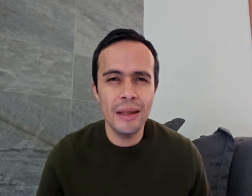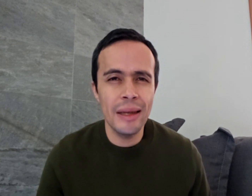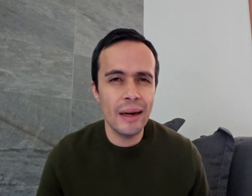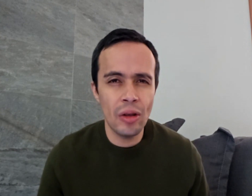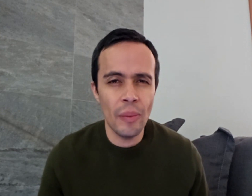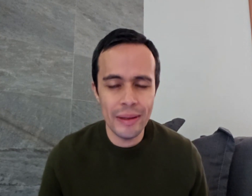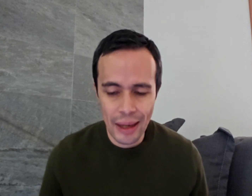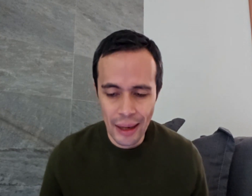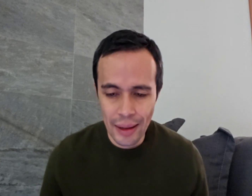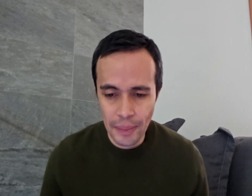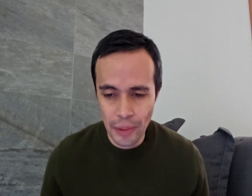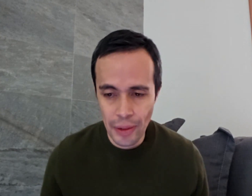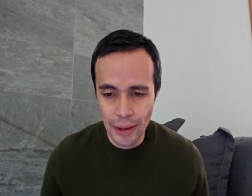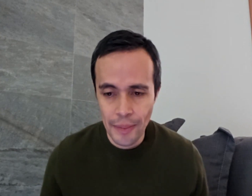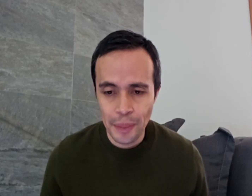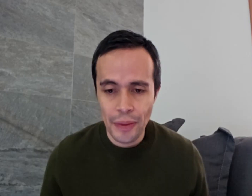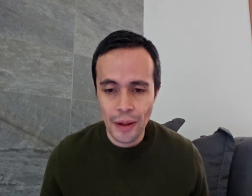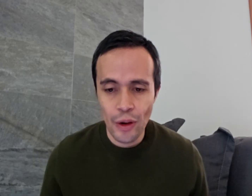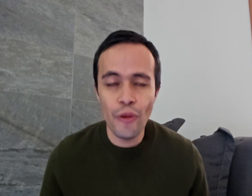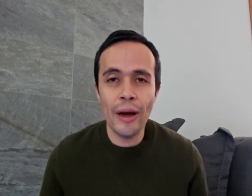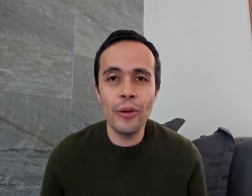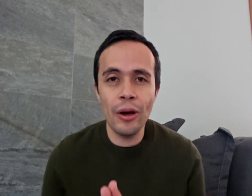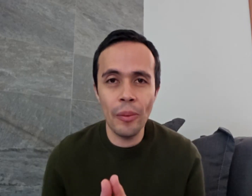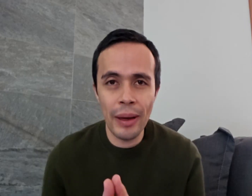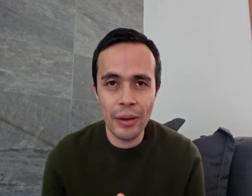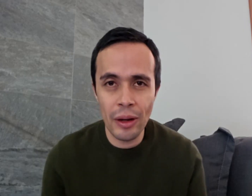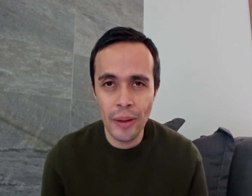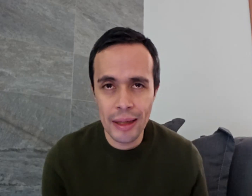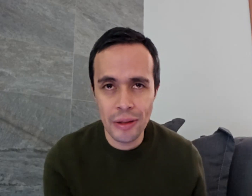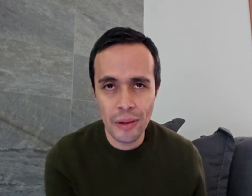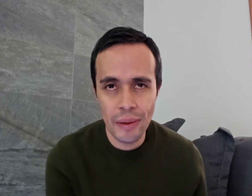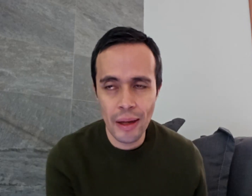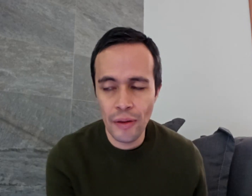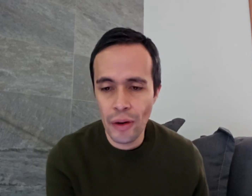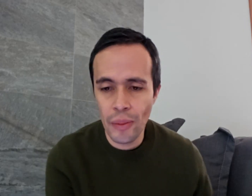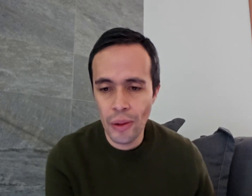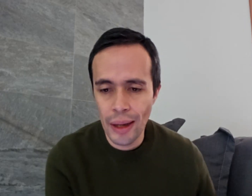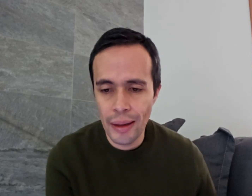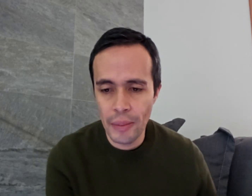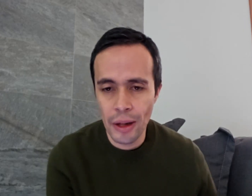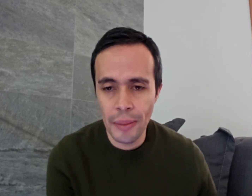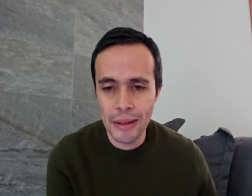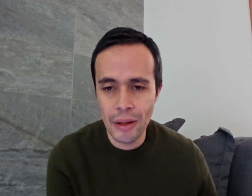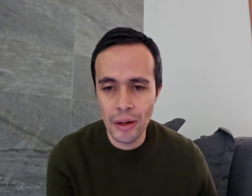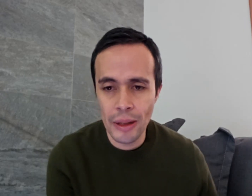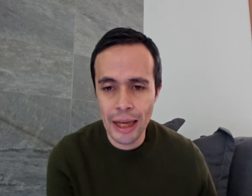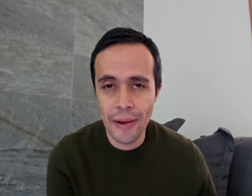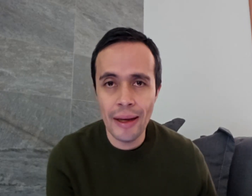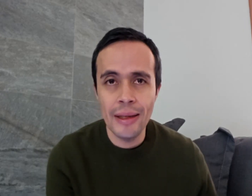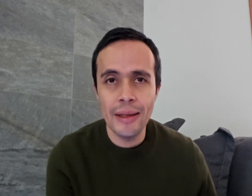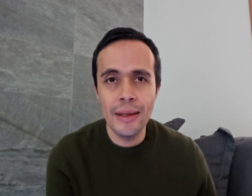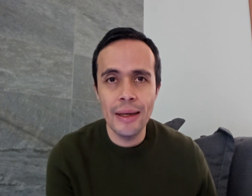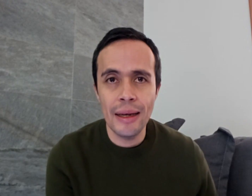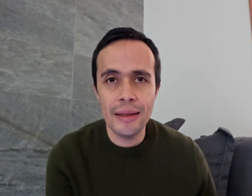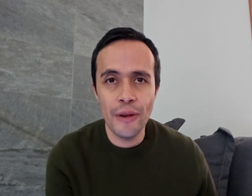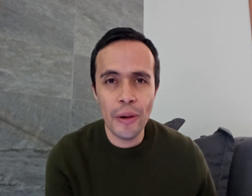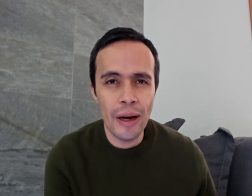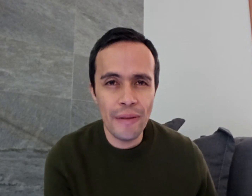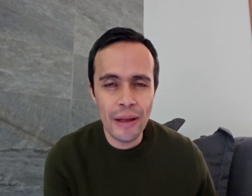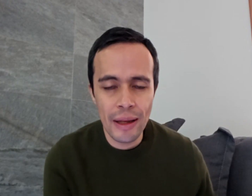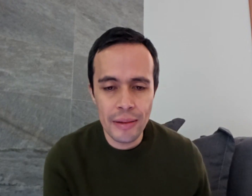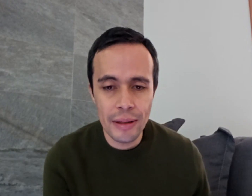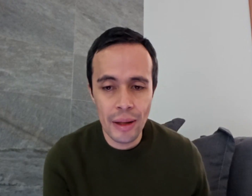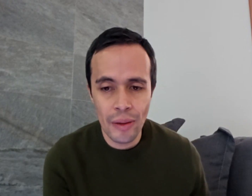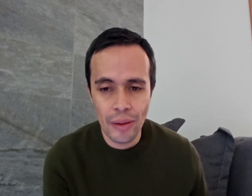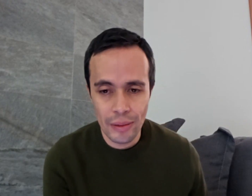la presidenta retoma esta carta porque no fue el único medio de comunicación, Radio Fórmula y el programa de Ciro Gómez Leiva, el que se fue